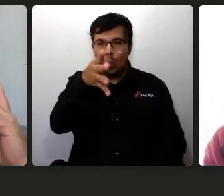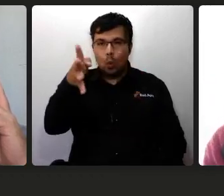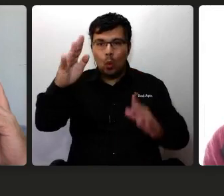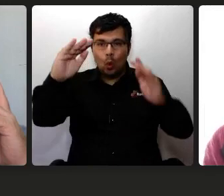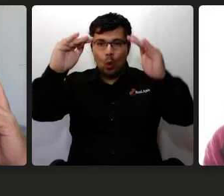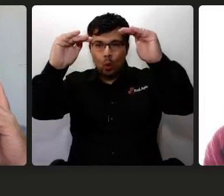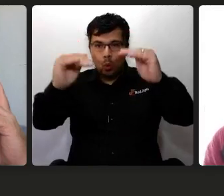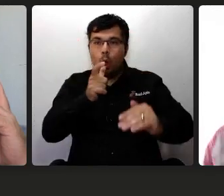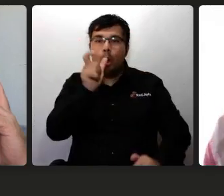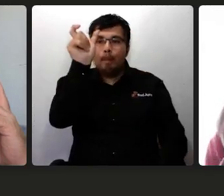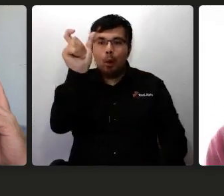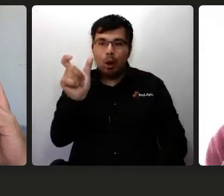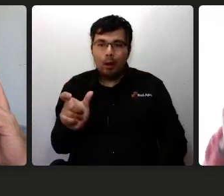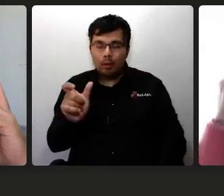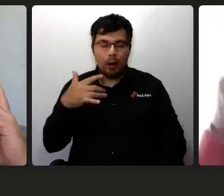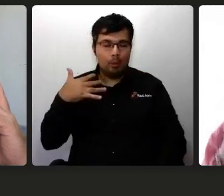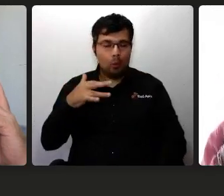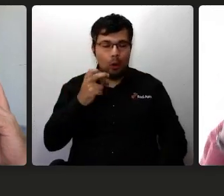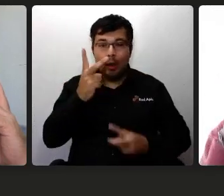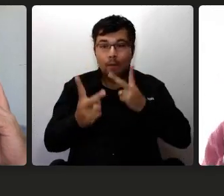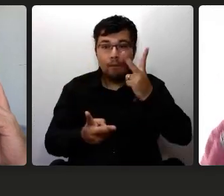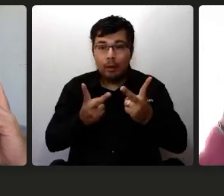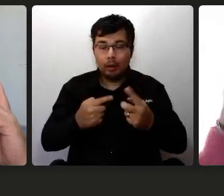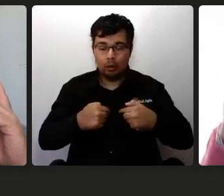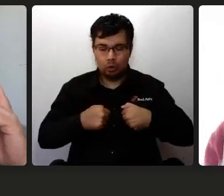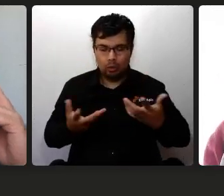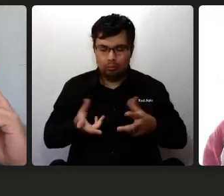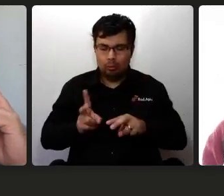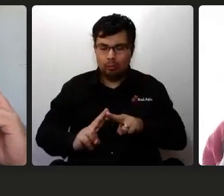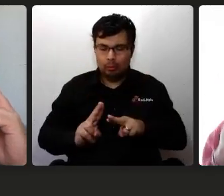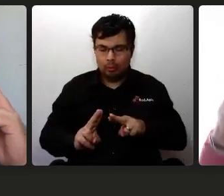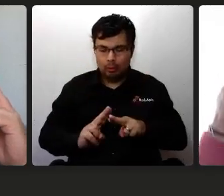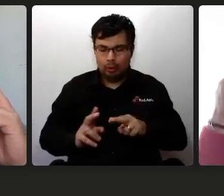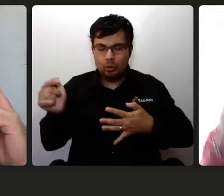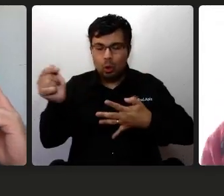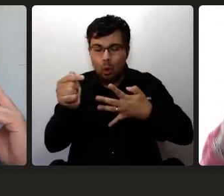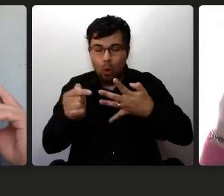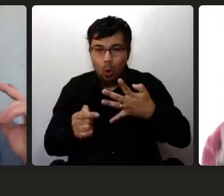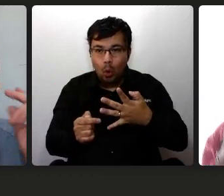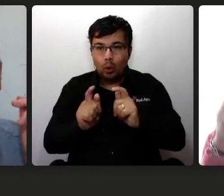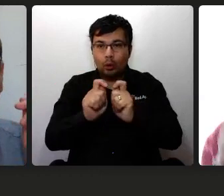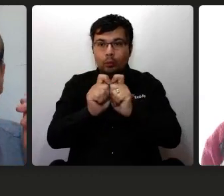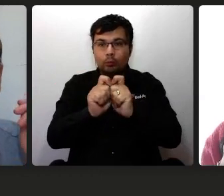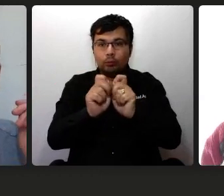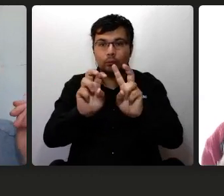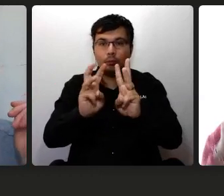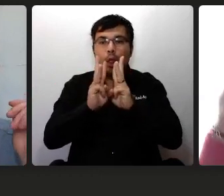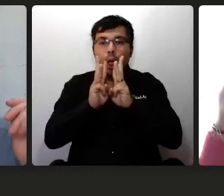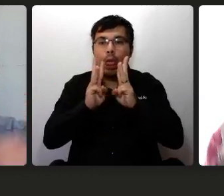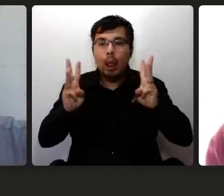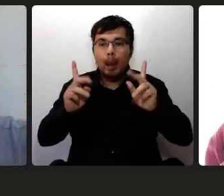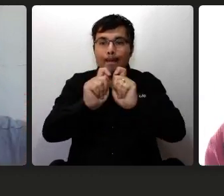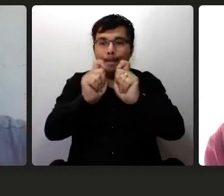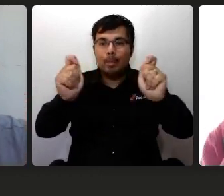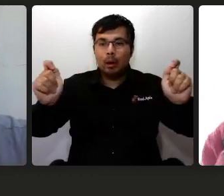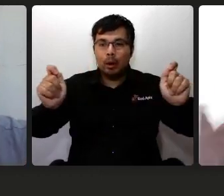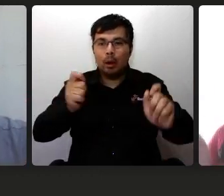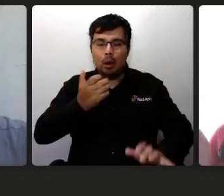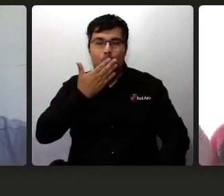medir lo que estamos haciendo, porque si yo voy a poner recursos de marketing en una campaña, que sea lo más eficiente posible. Me voy a